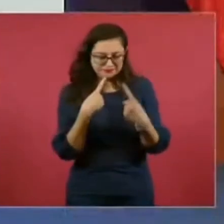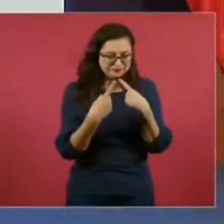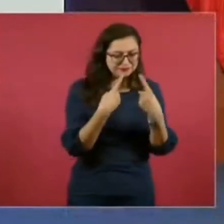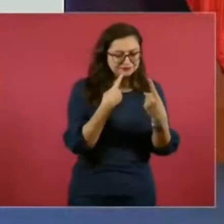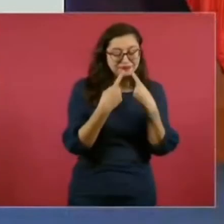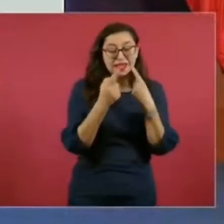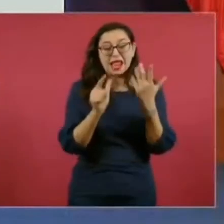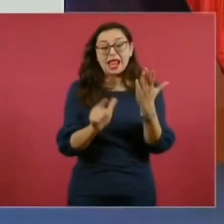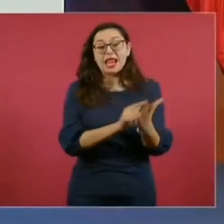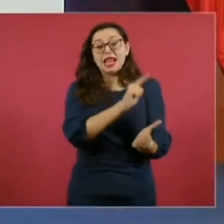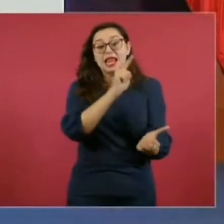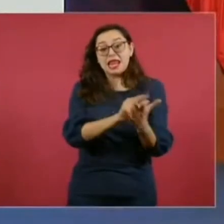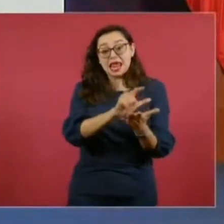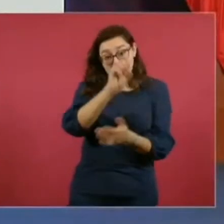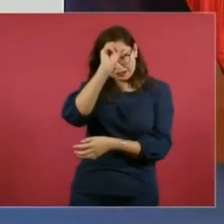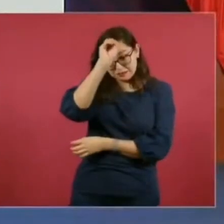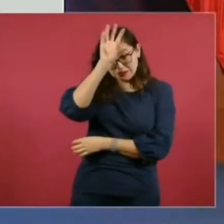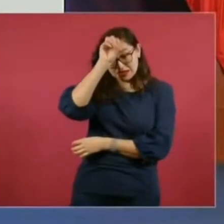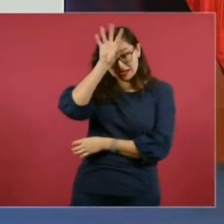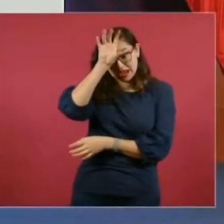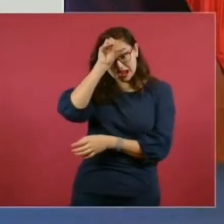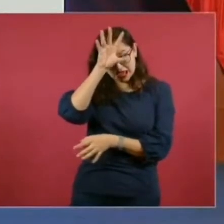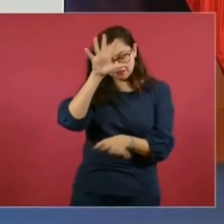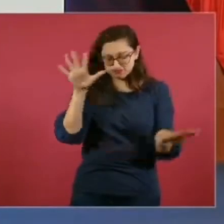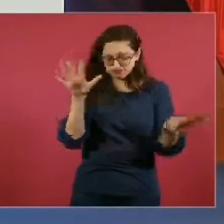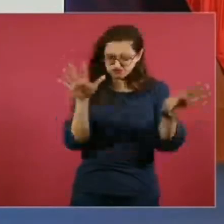ley minera